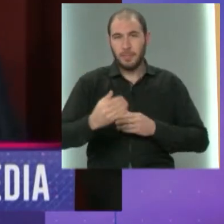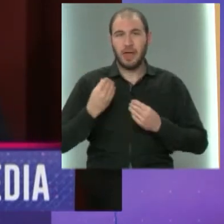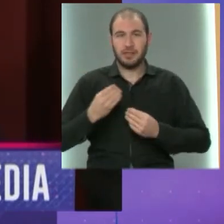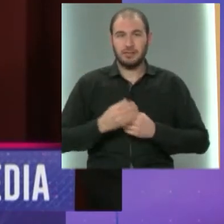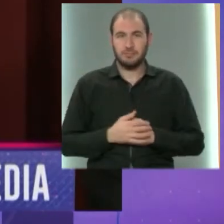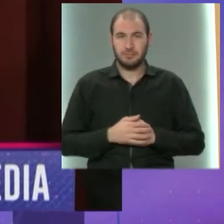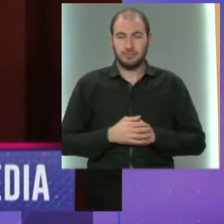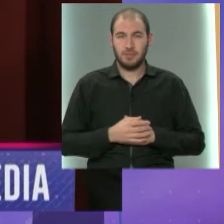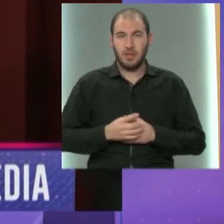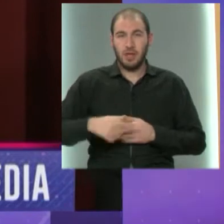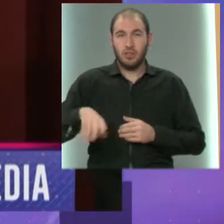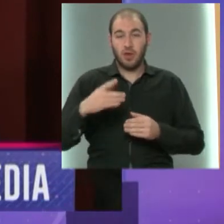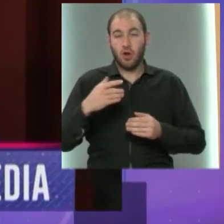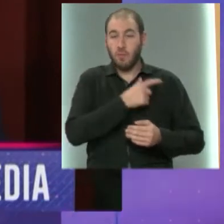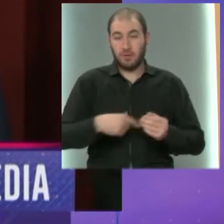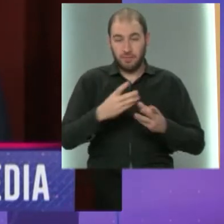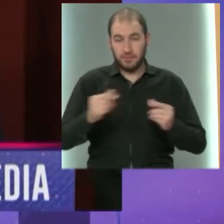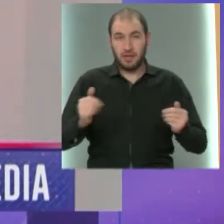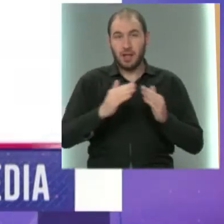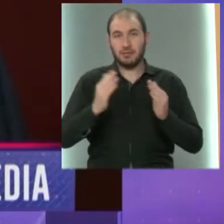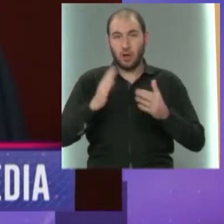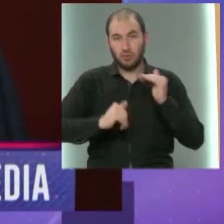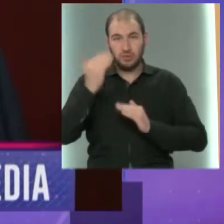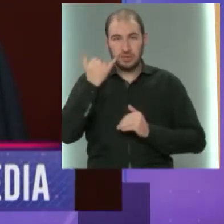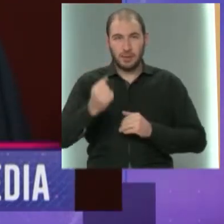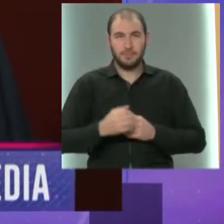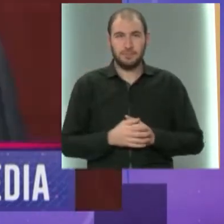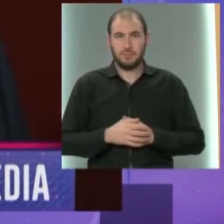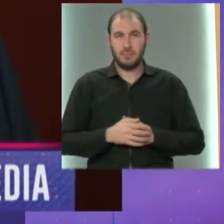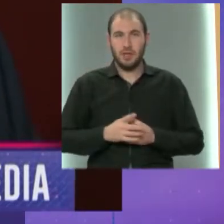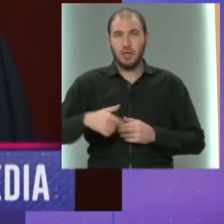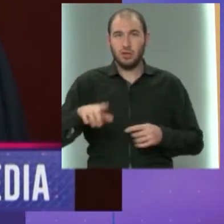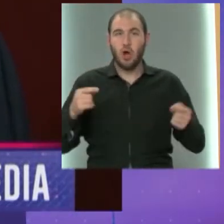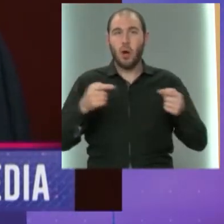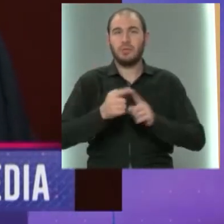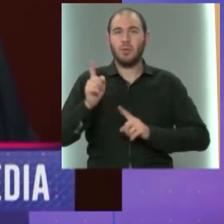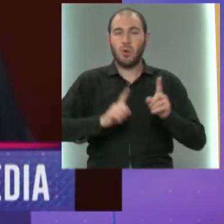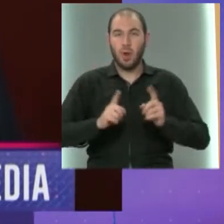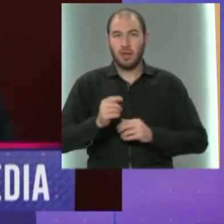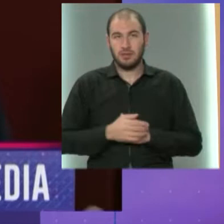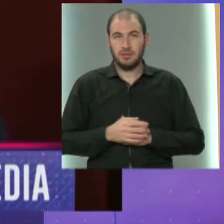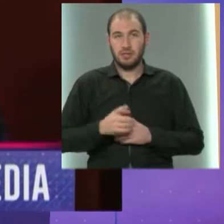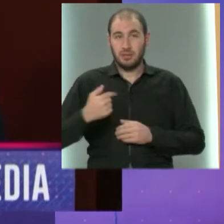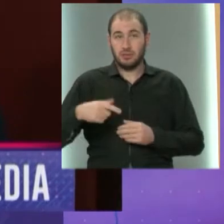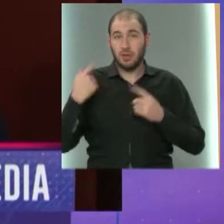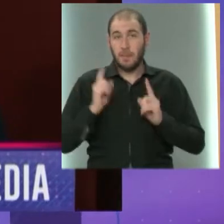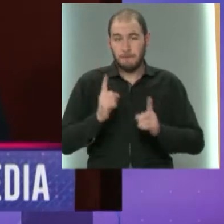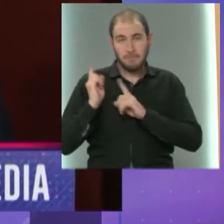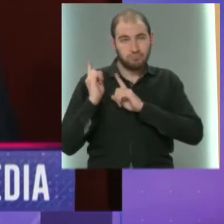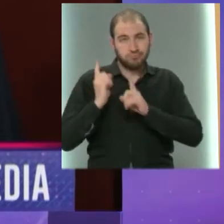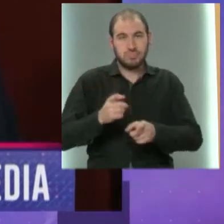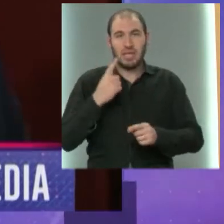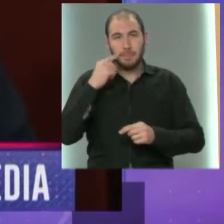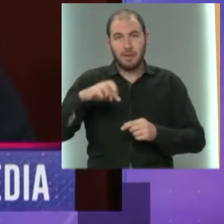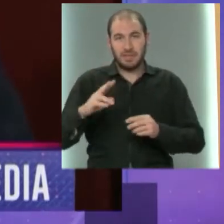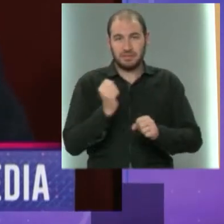que podamos terminar el mandato con esas viviendas construidas. En claro que lo que buscamos con el Mendoza Construye es seguir con la línea que viene trabajando el